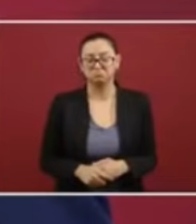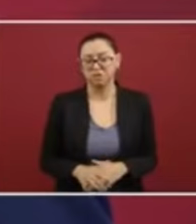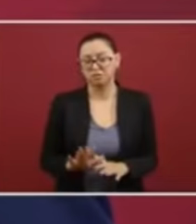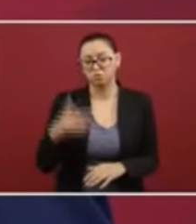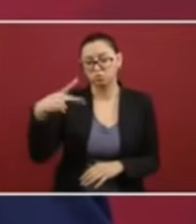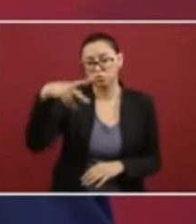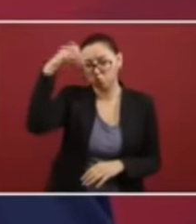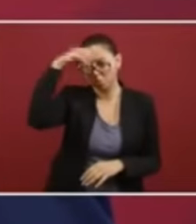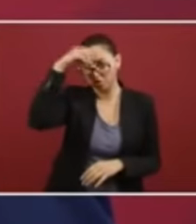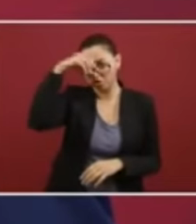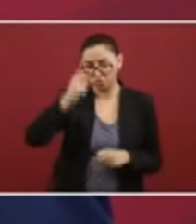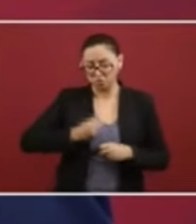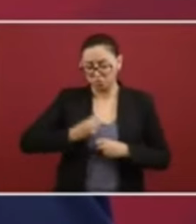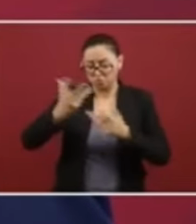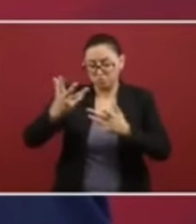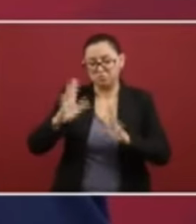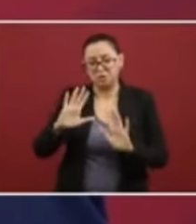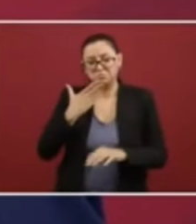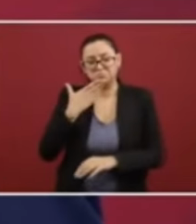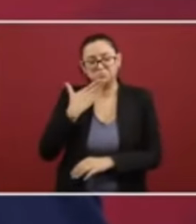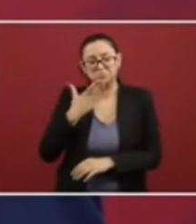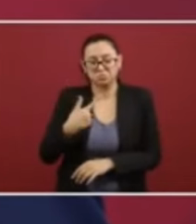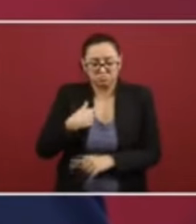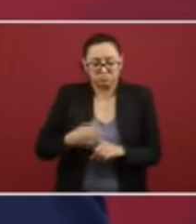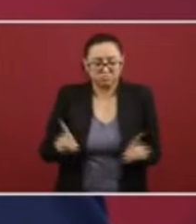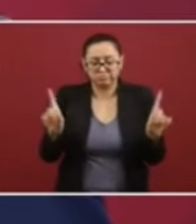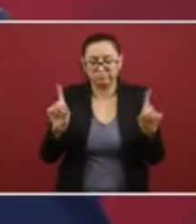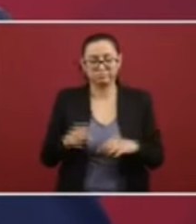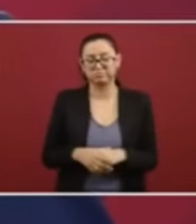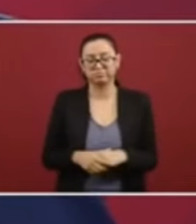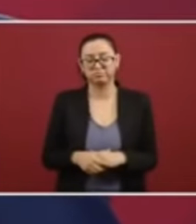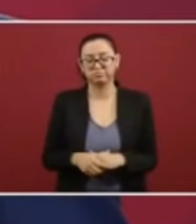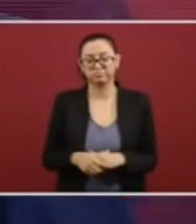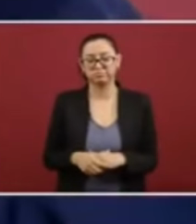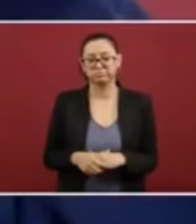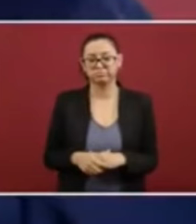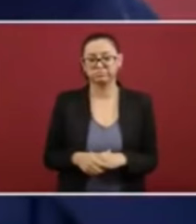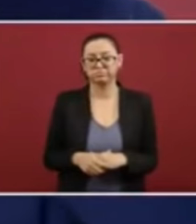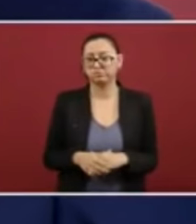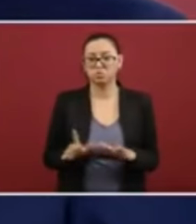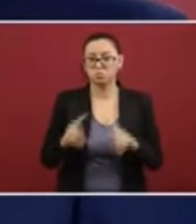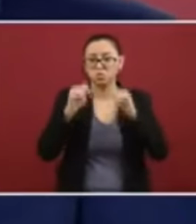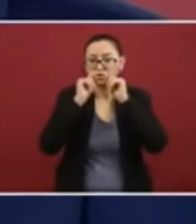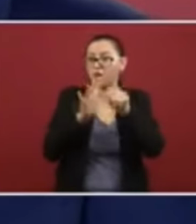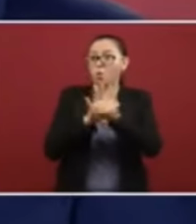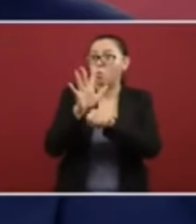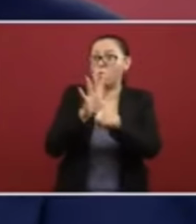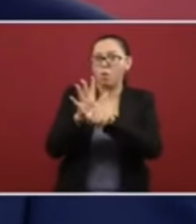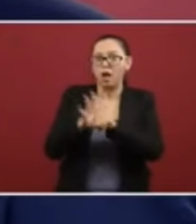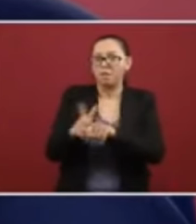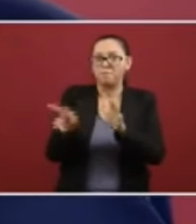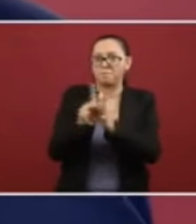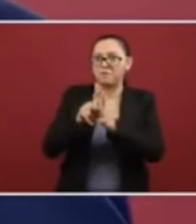Yo no comparto ese punto de vista, aunque se trate del New York Times,